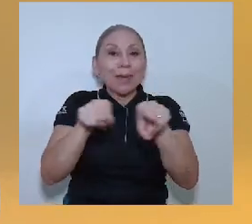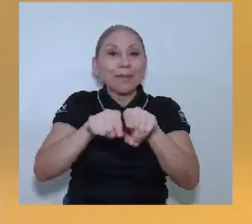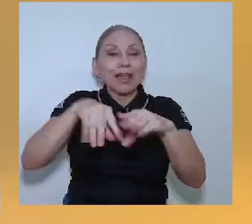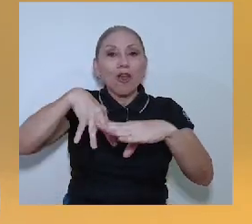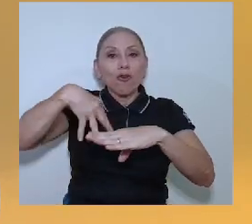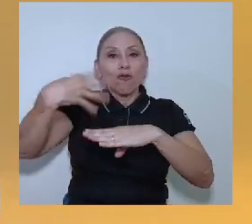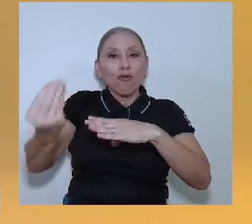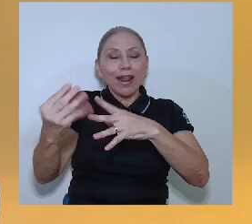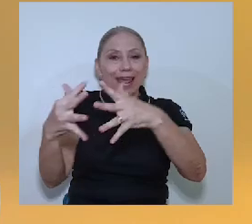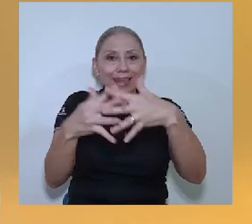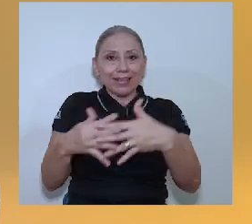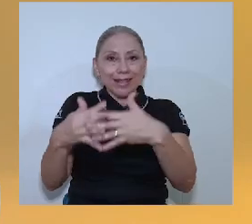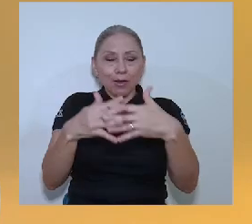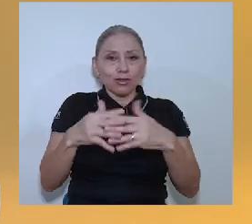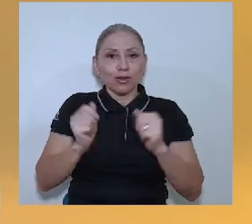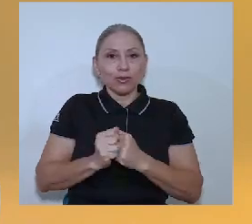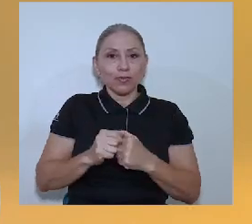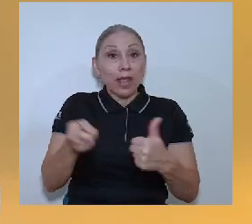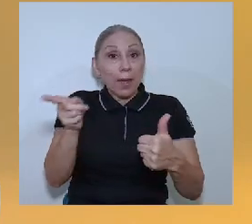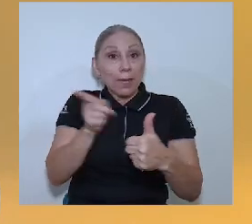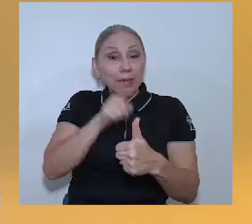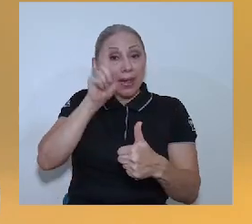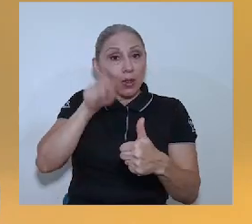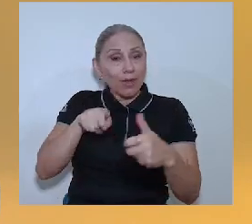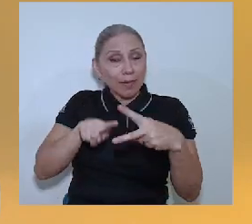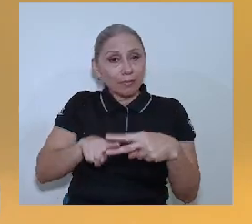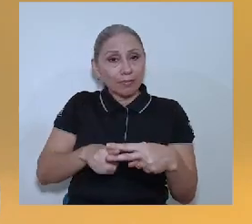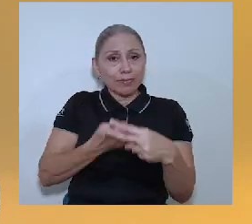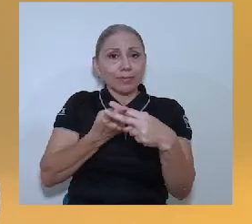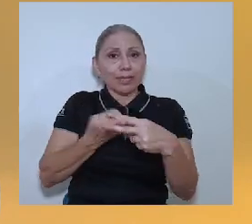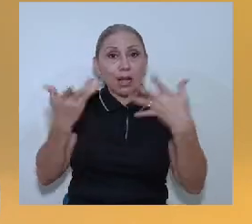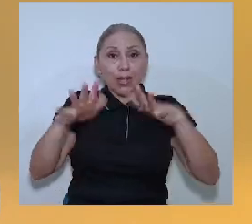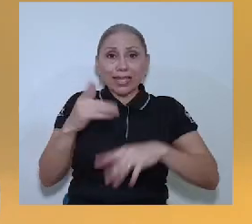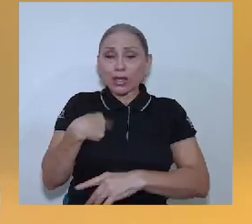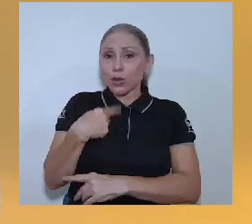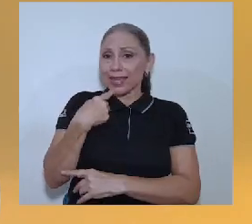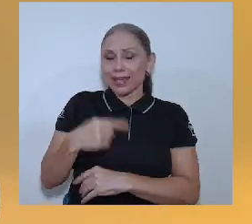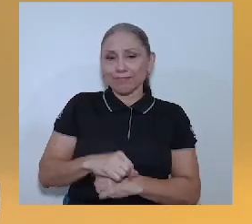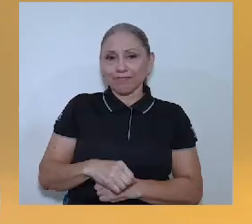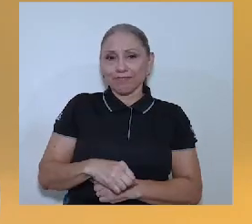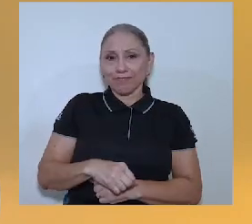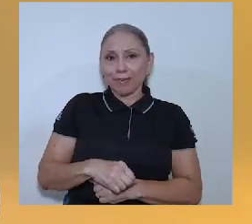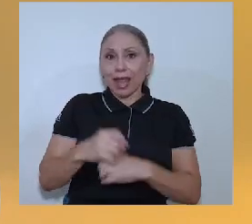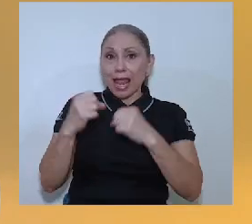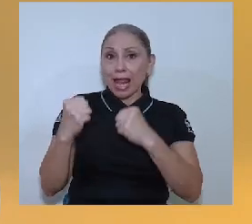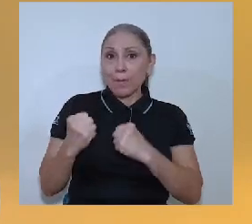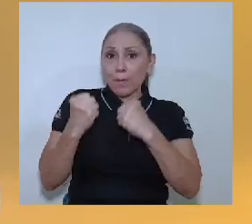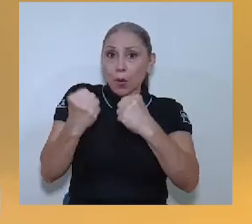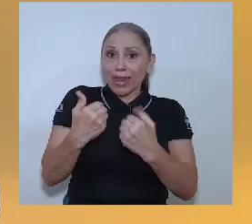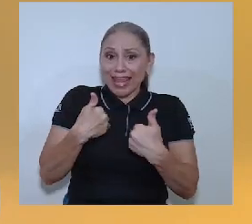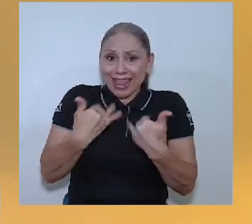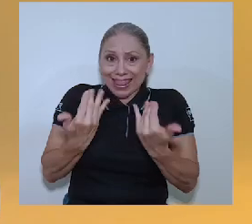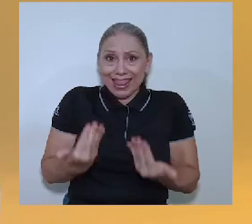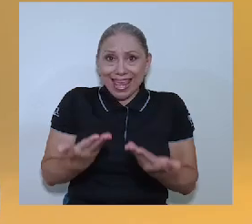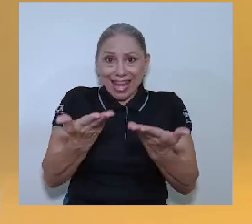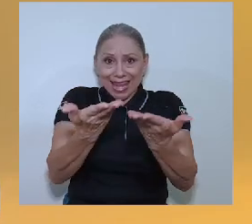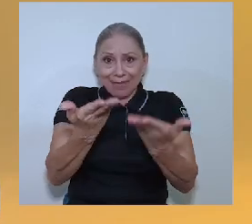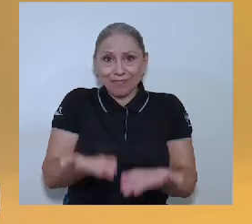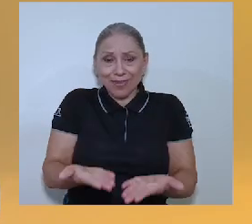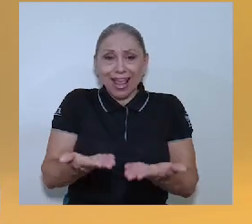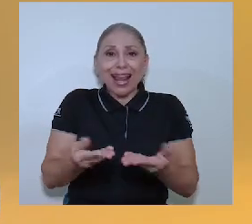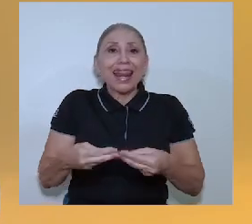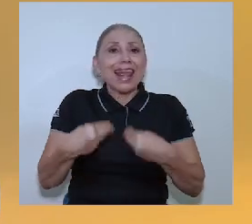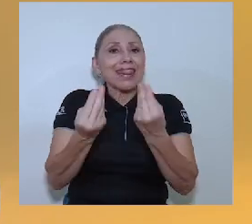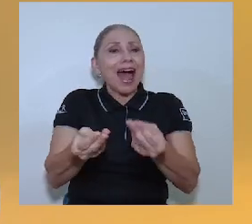Unidos. Primero hay que partir de lo que ya dije, el poder que tiene le da un ámbito de